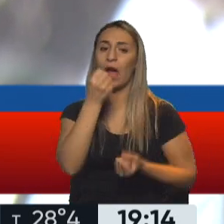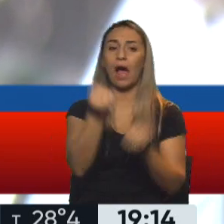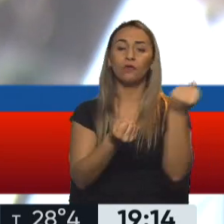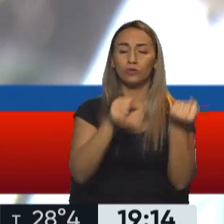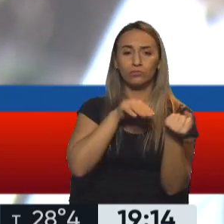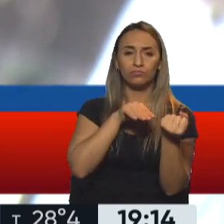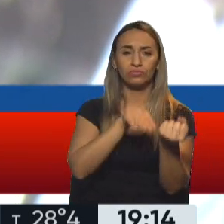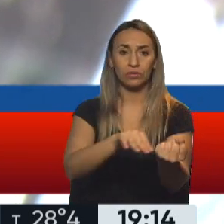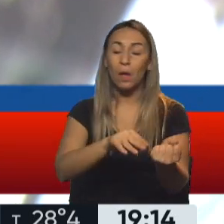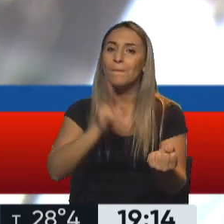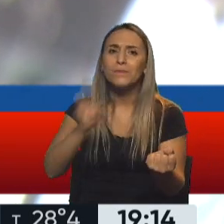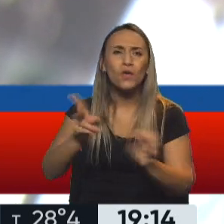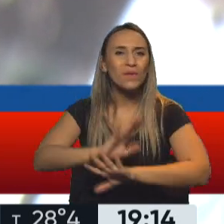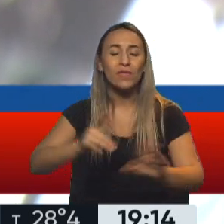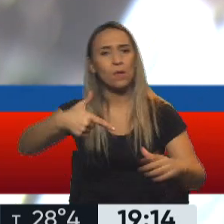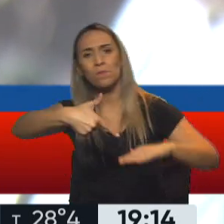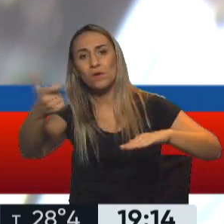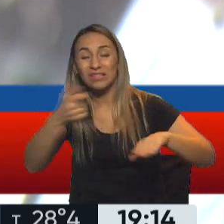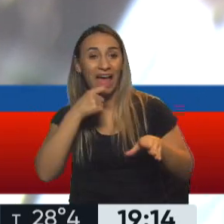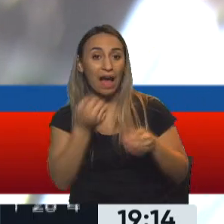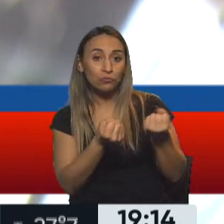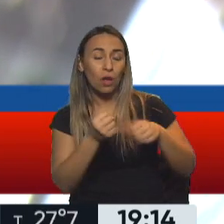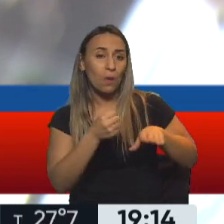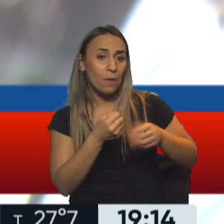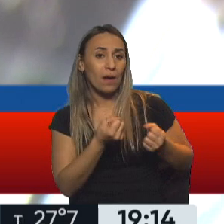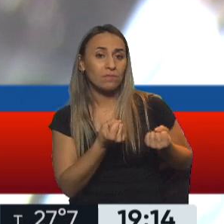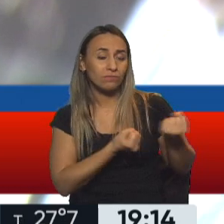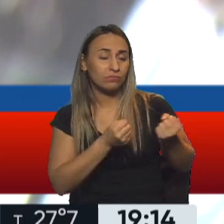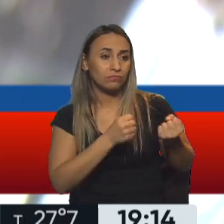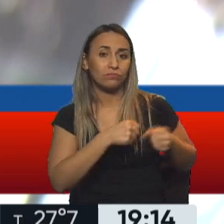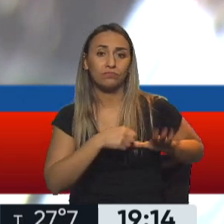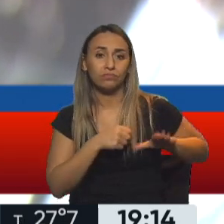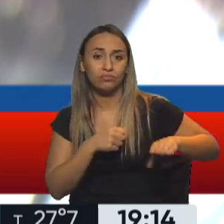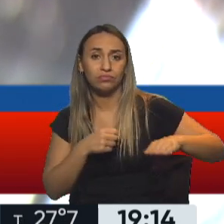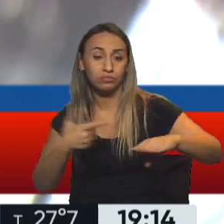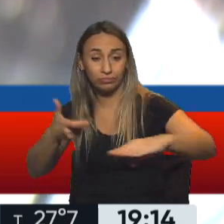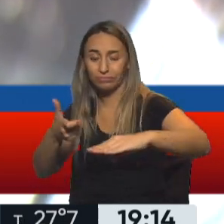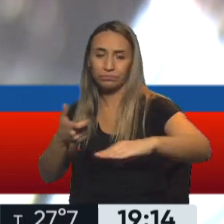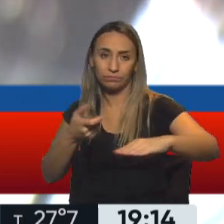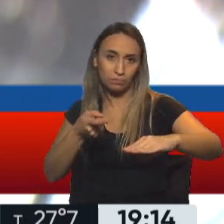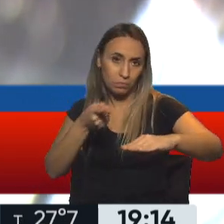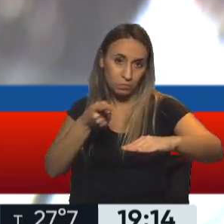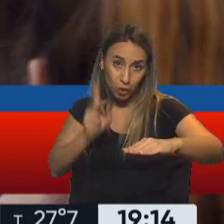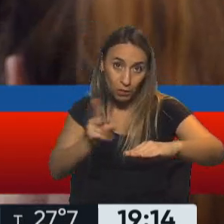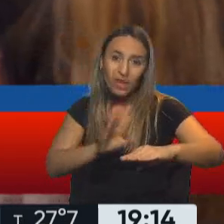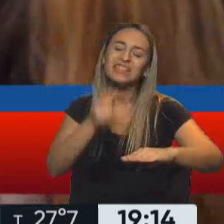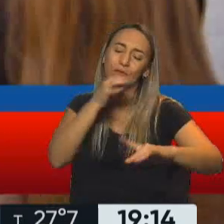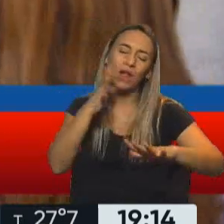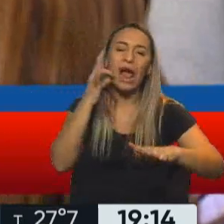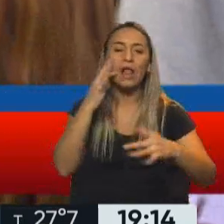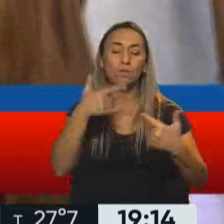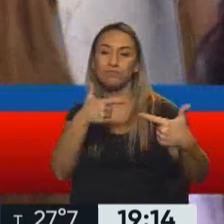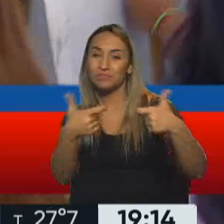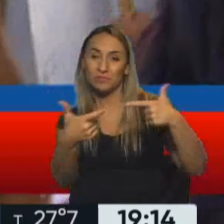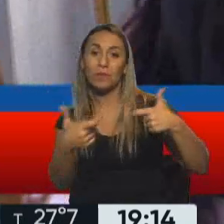tiene terminantemente prohibido hacerlo, salvo que haya un riesgo inminente. Riesgo inminente significa un enfrentamiento, es decir, para sí o